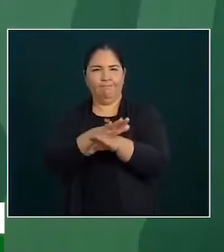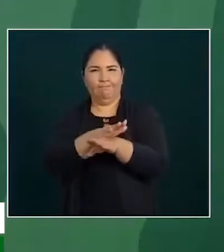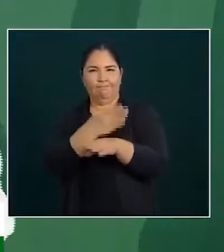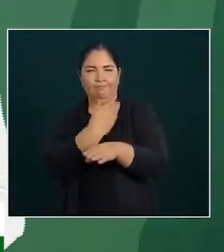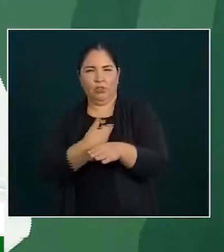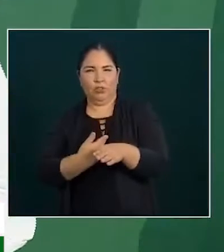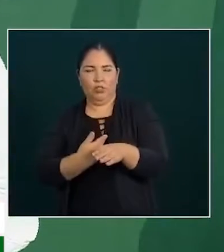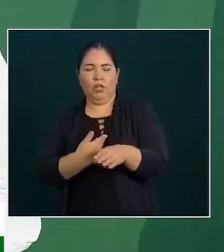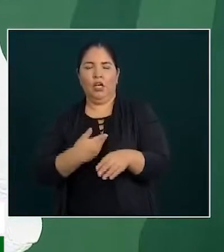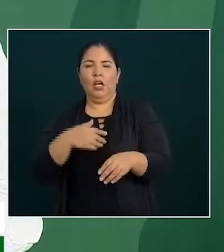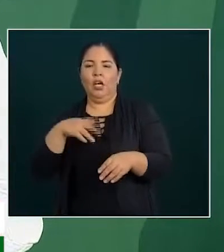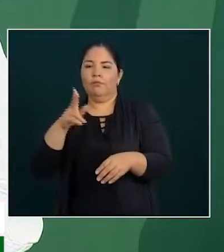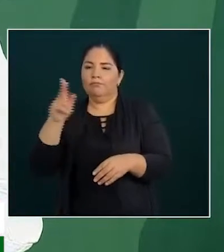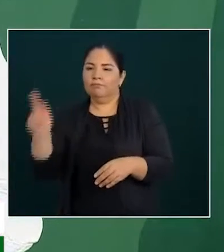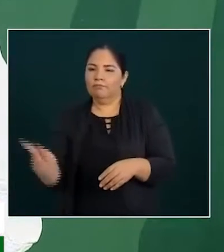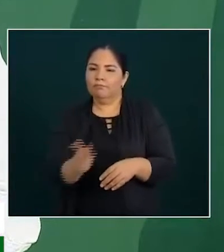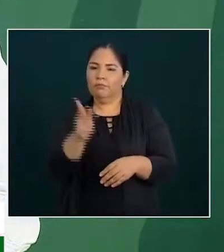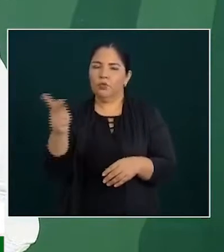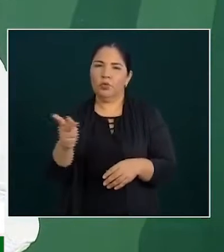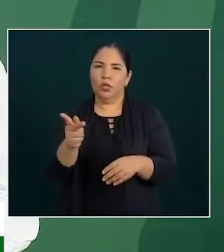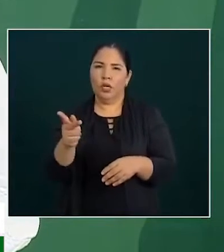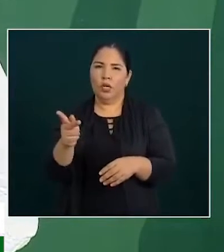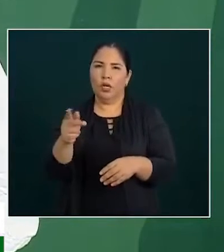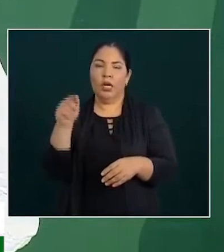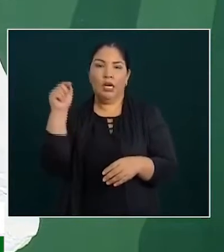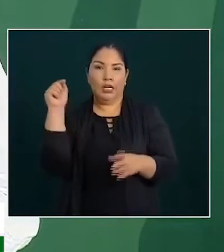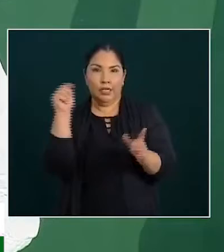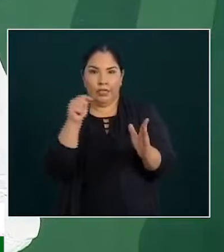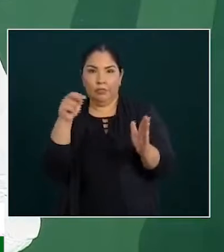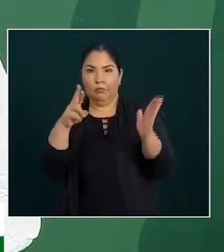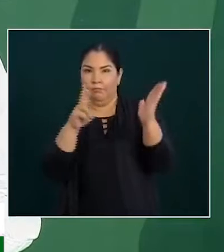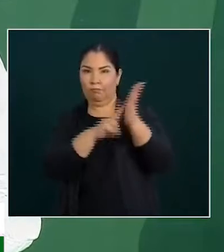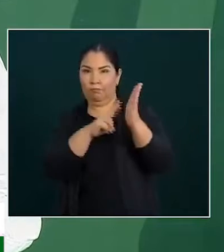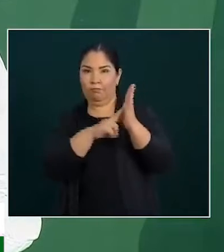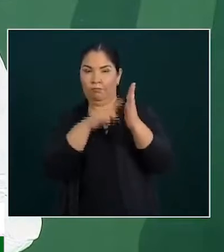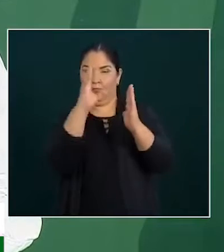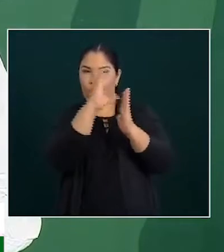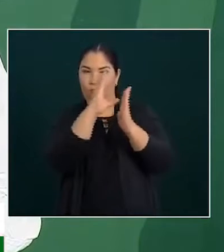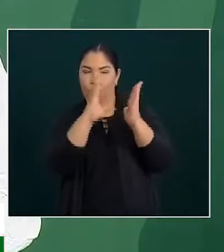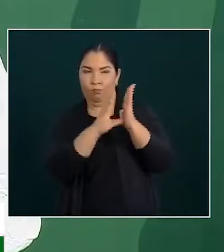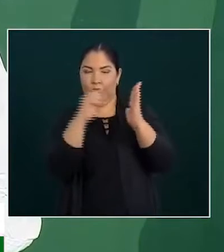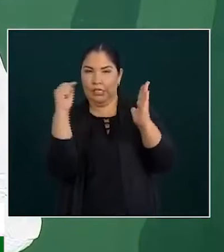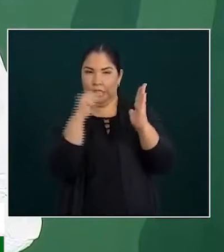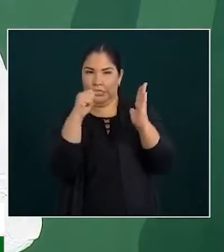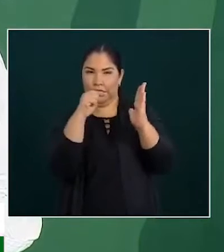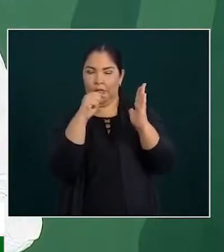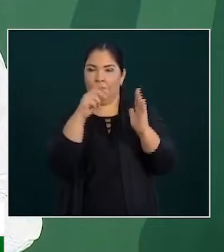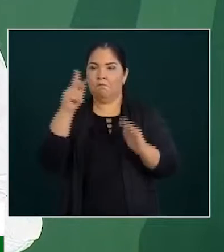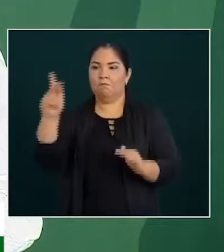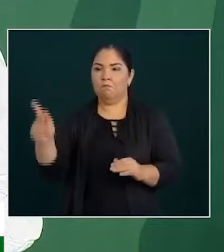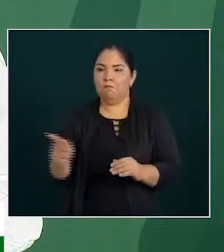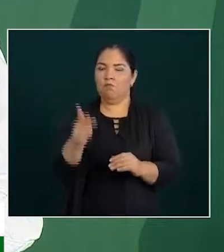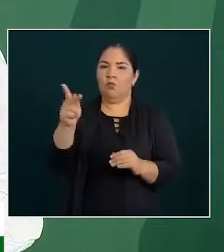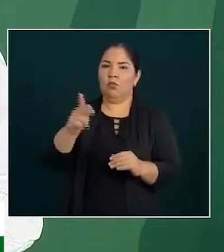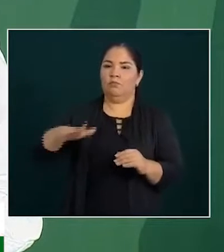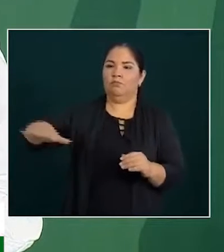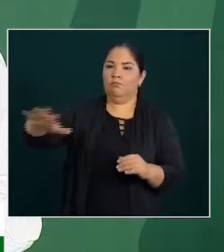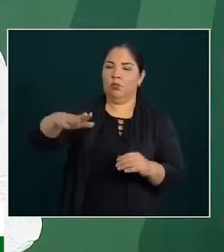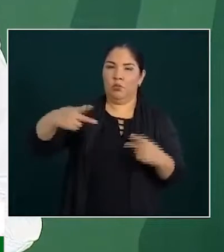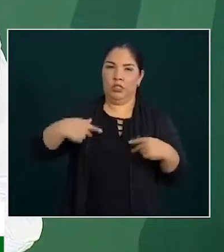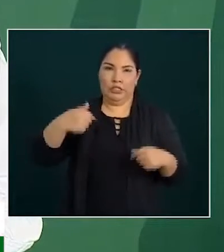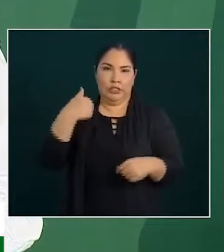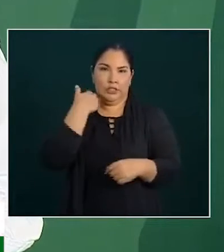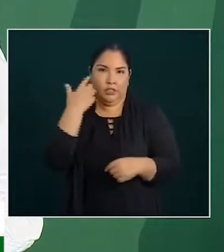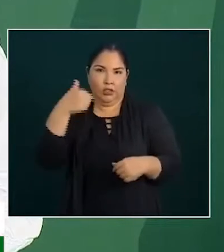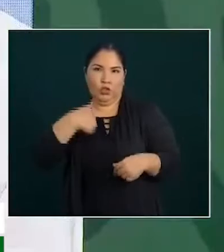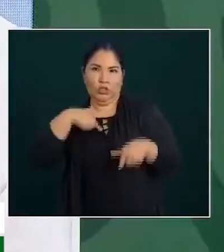2022, previo a la consulta sobre la revocación de su mandato, estará en veda por 3 meses. Se le va a preguntar al pueblo si quieren que yo